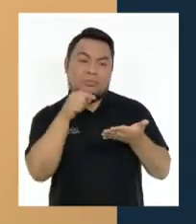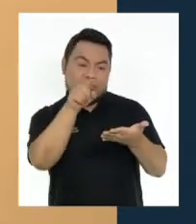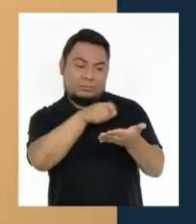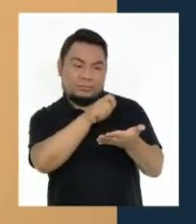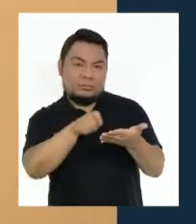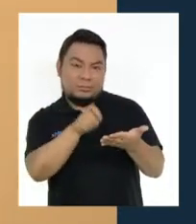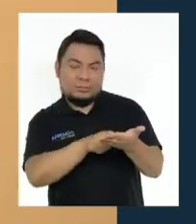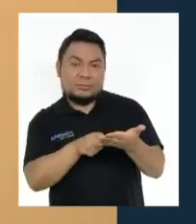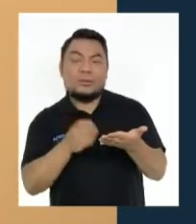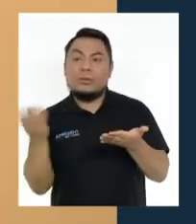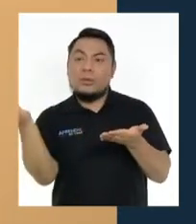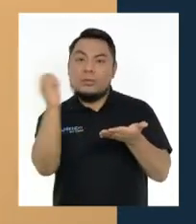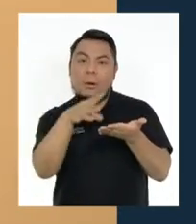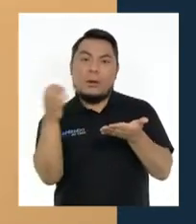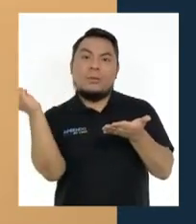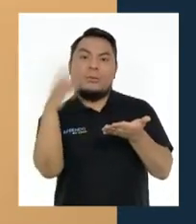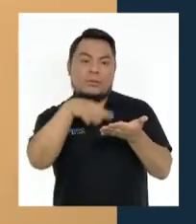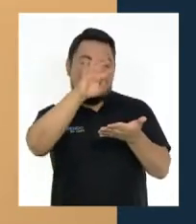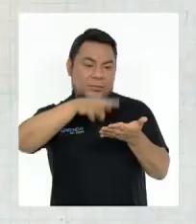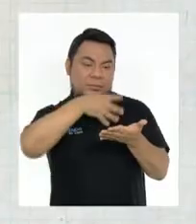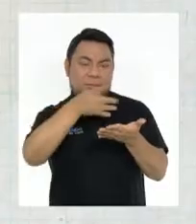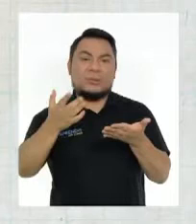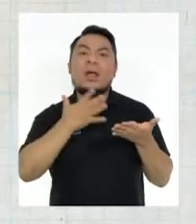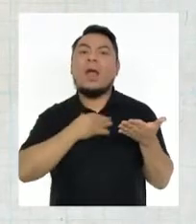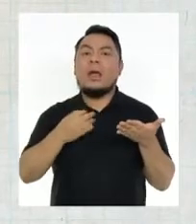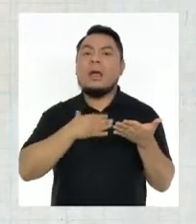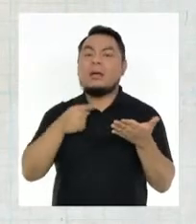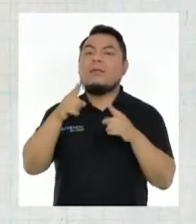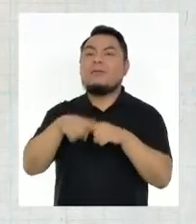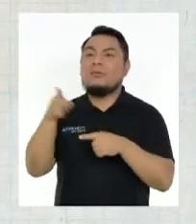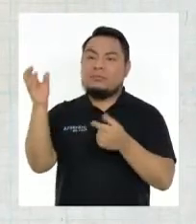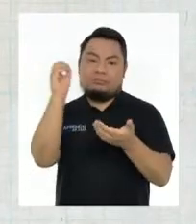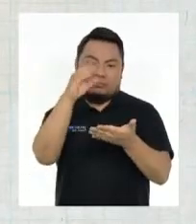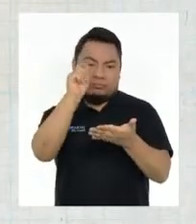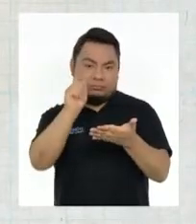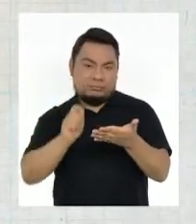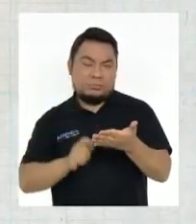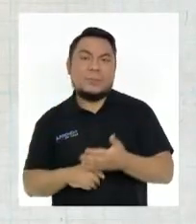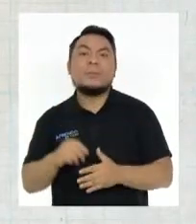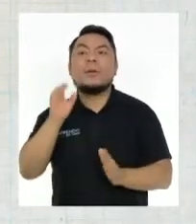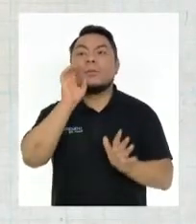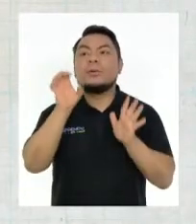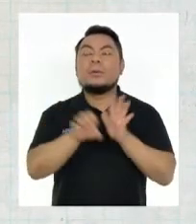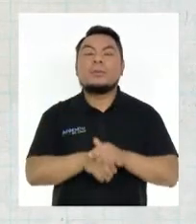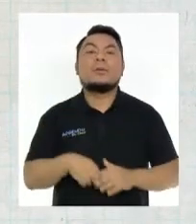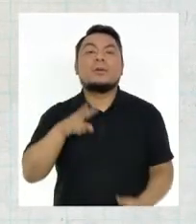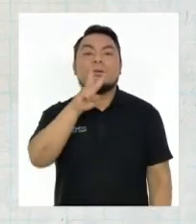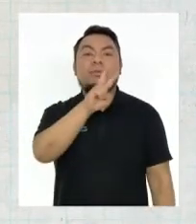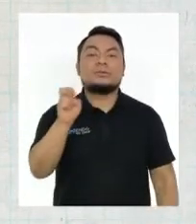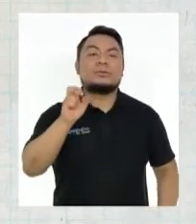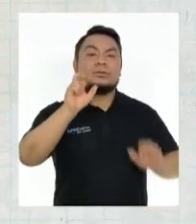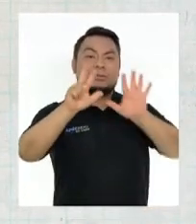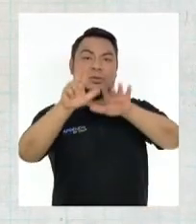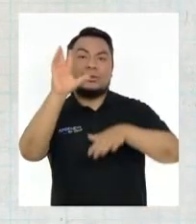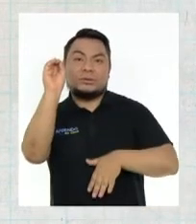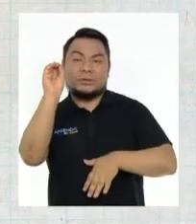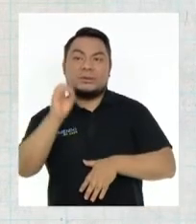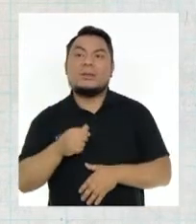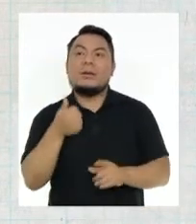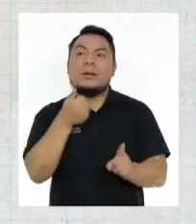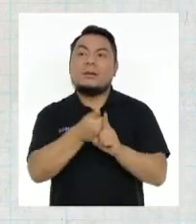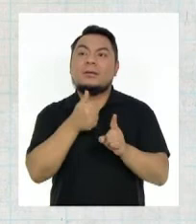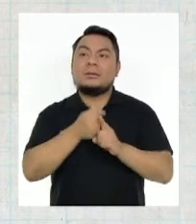van registrando en la tabla por cada edad según el intervalo. Por ejemplo, 280 corresponde al